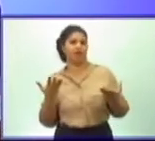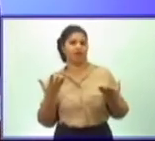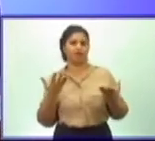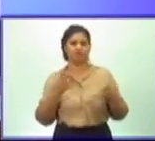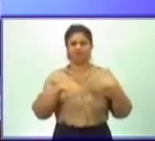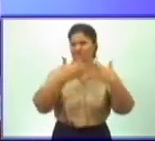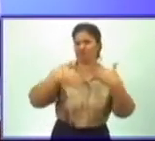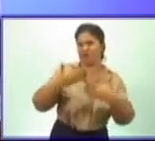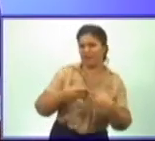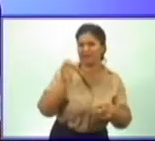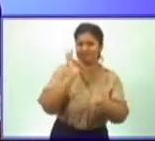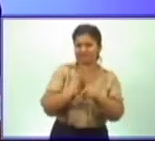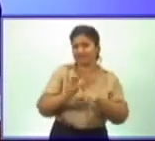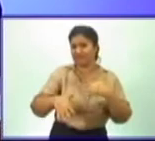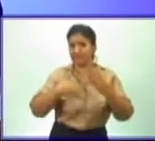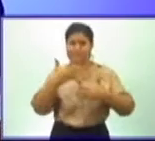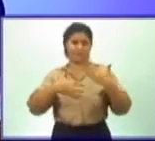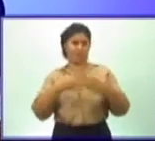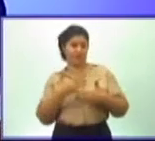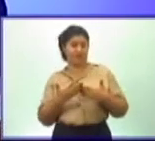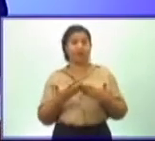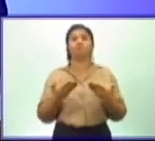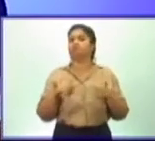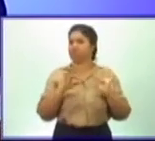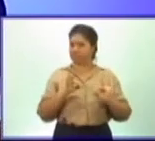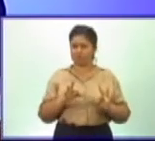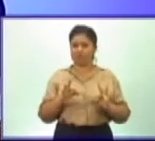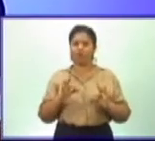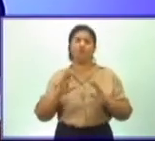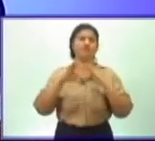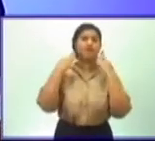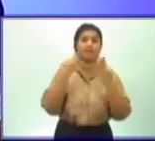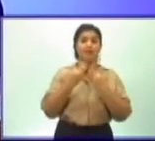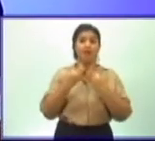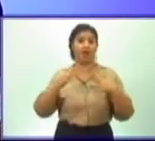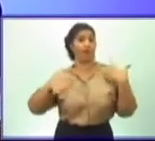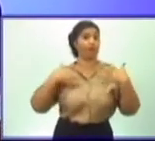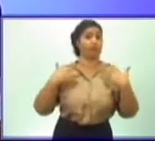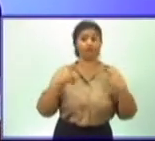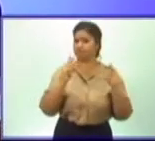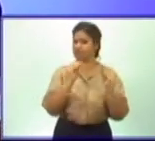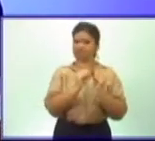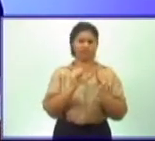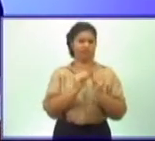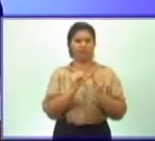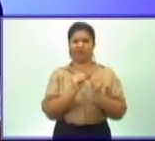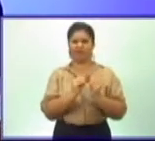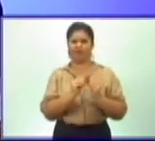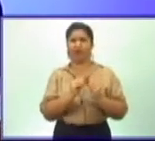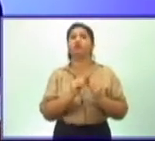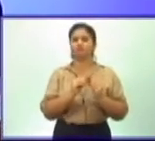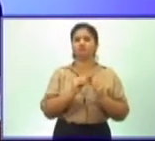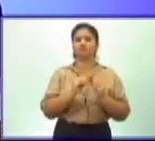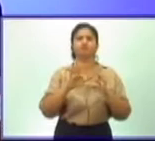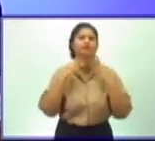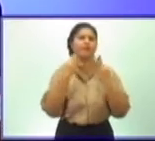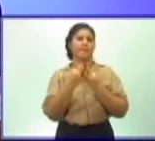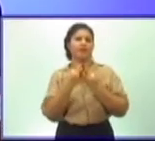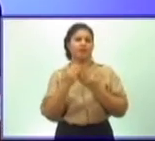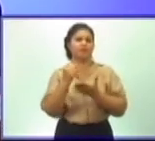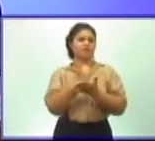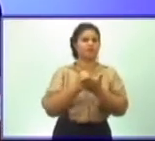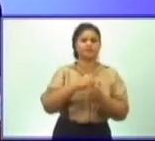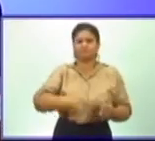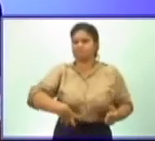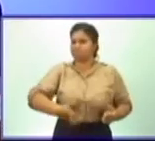se ha posesionado de los bienes familiares está en contra de su presencia. Vamos entonces a ver